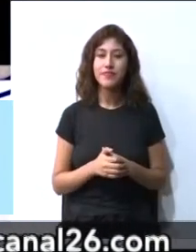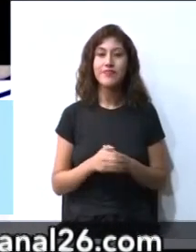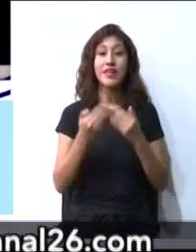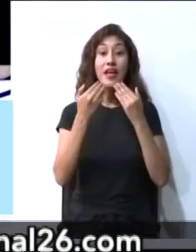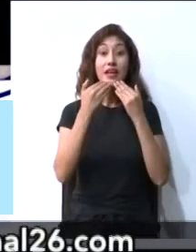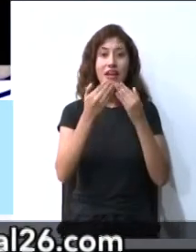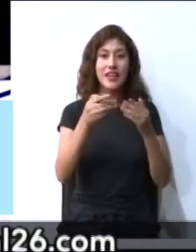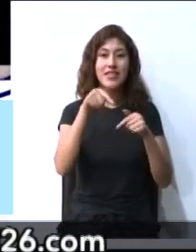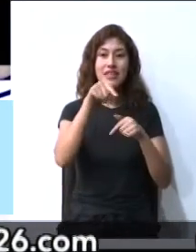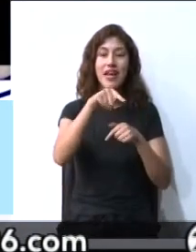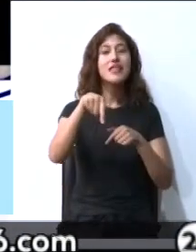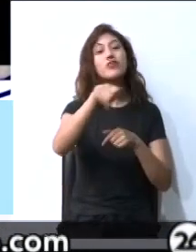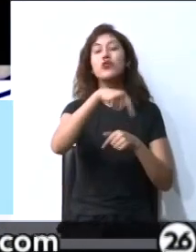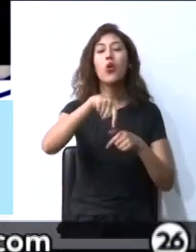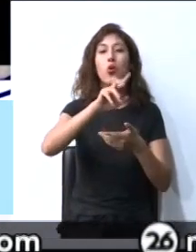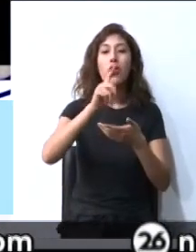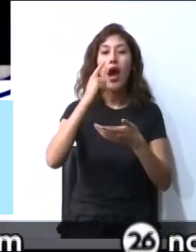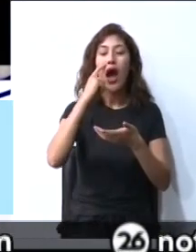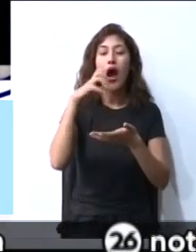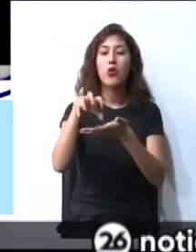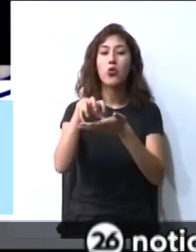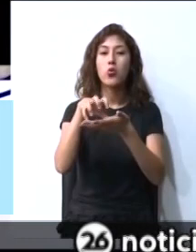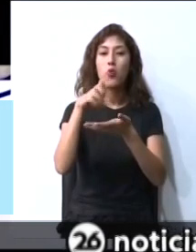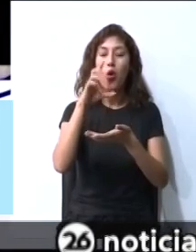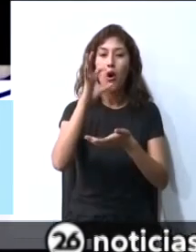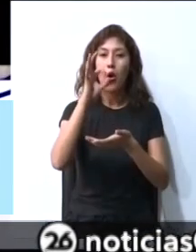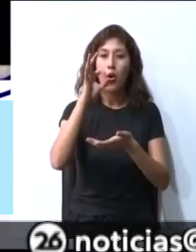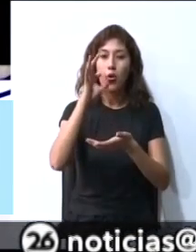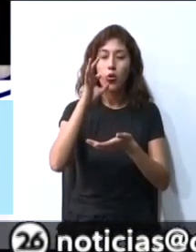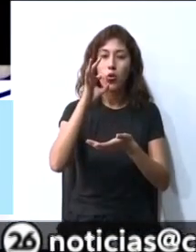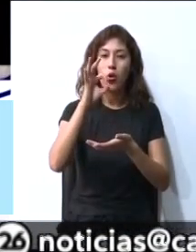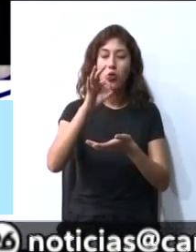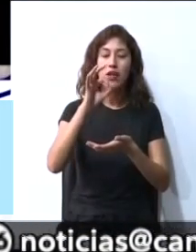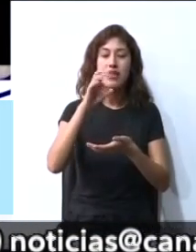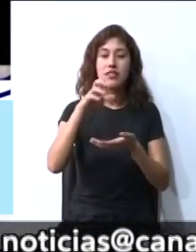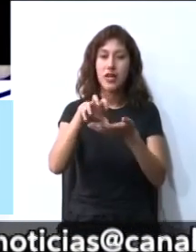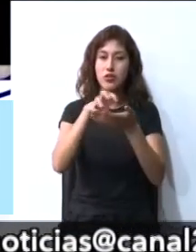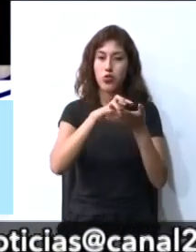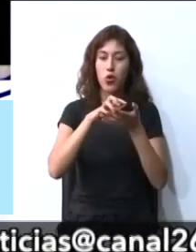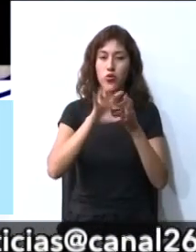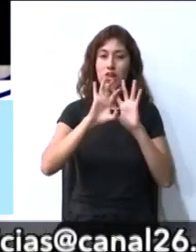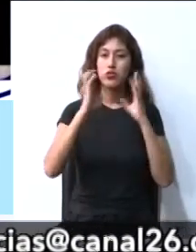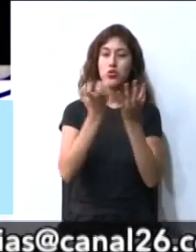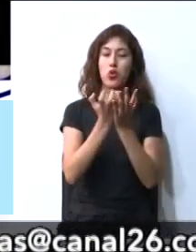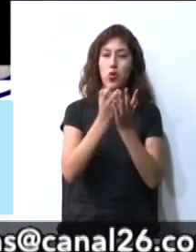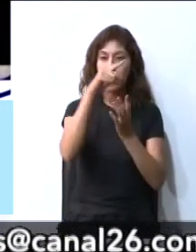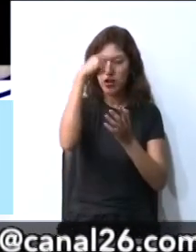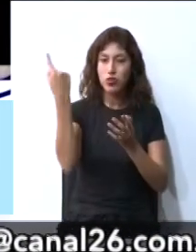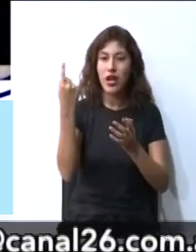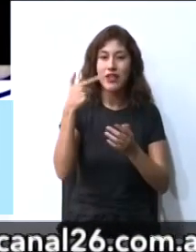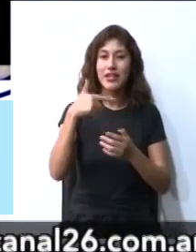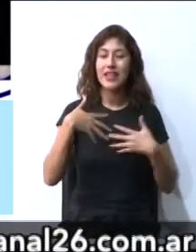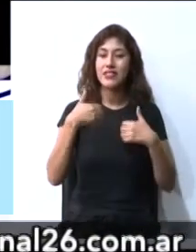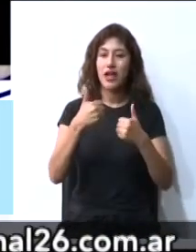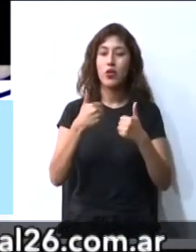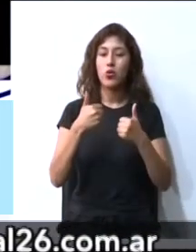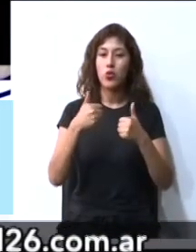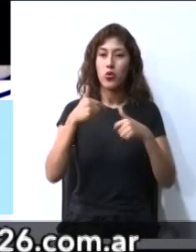Gracias a esto, la Organización Mundial de la Salud destacó nuestra gestión en la Ciudad de Buenos Aires como una de las